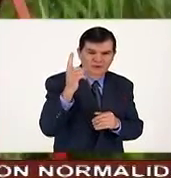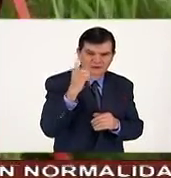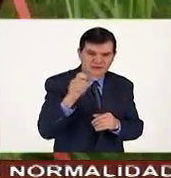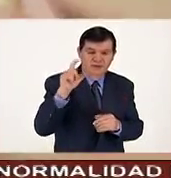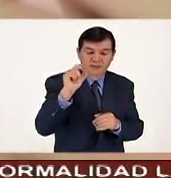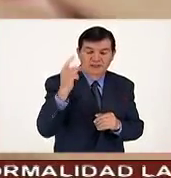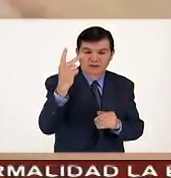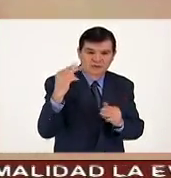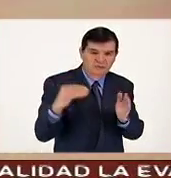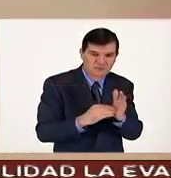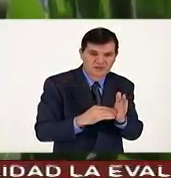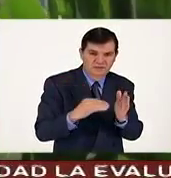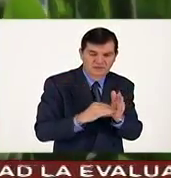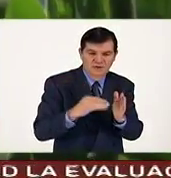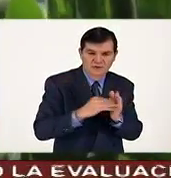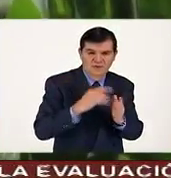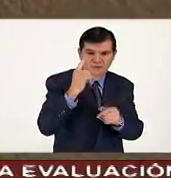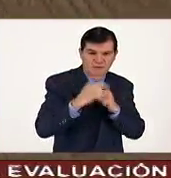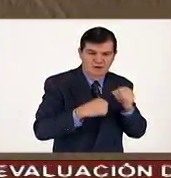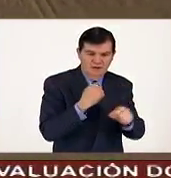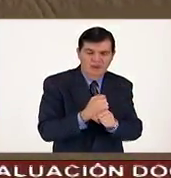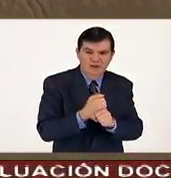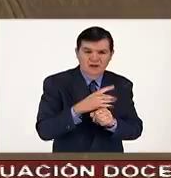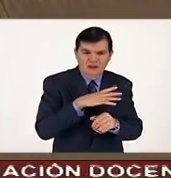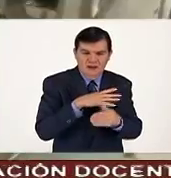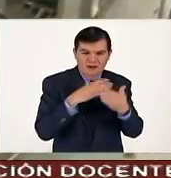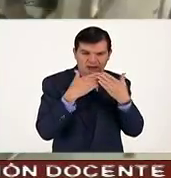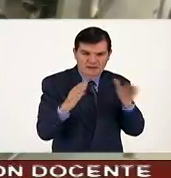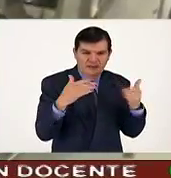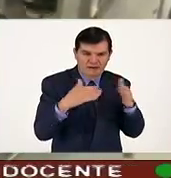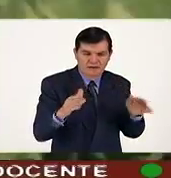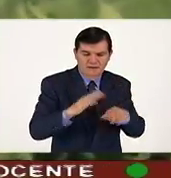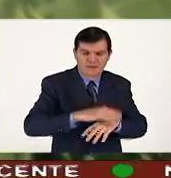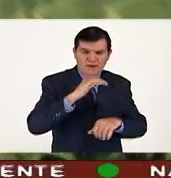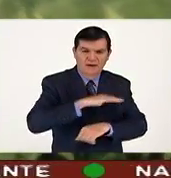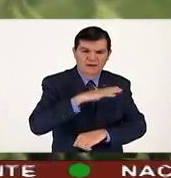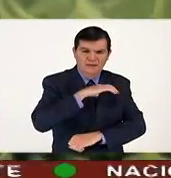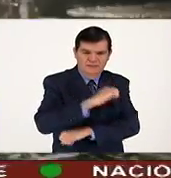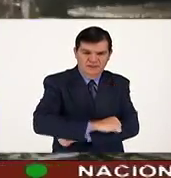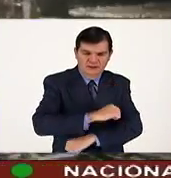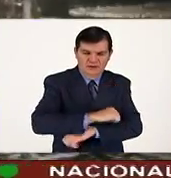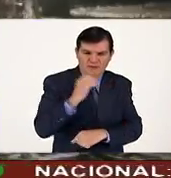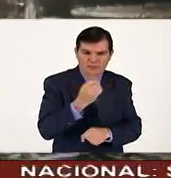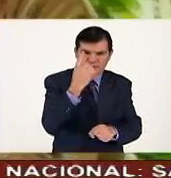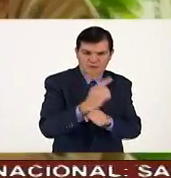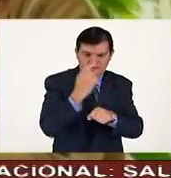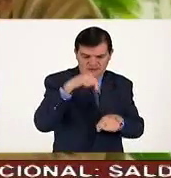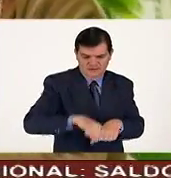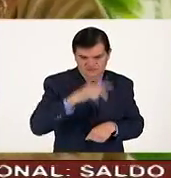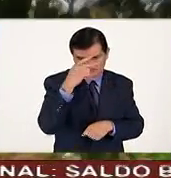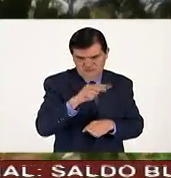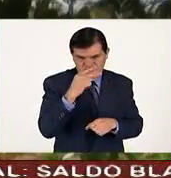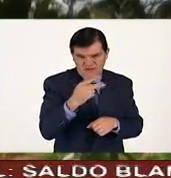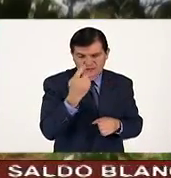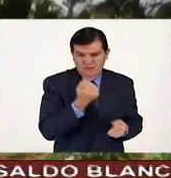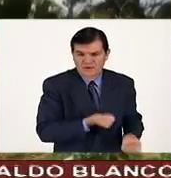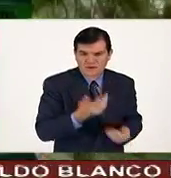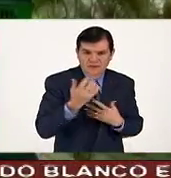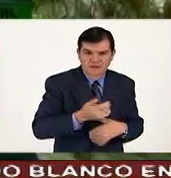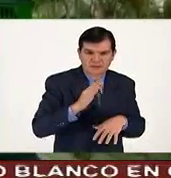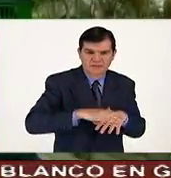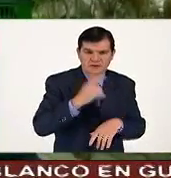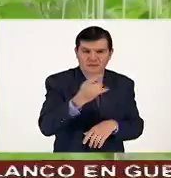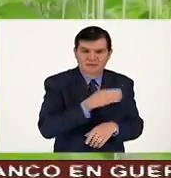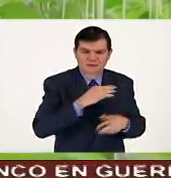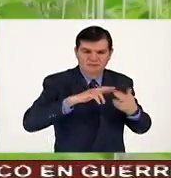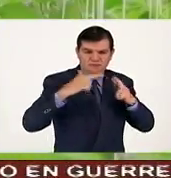mil millones de dólares por año. Y eso abre una ventana de oportunidad enorme para nuestro país, y más con la